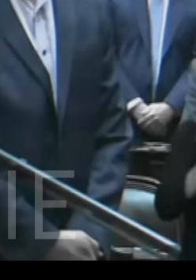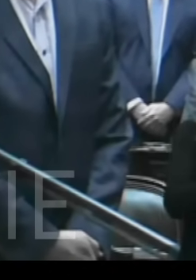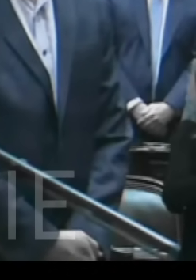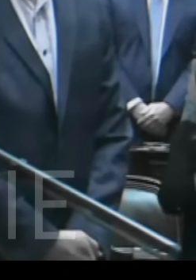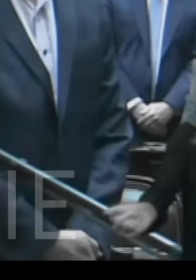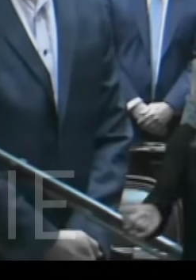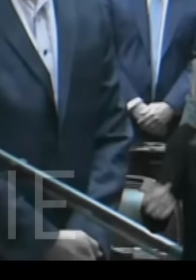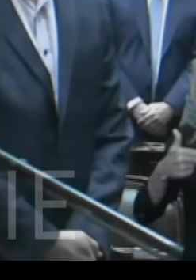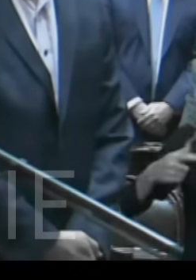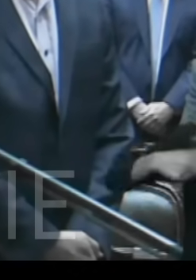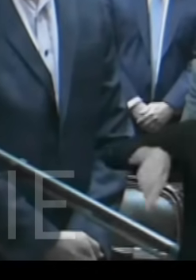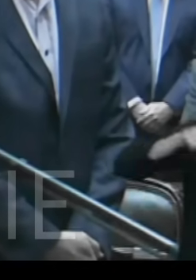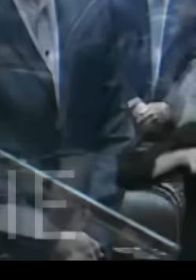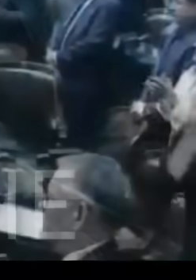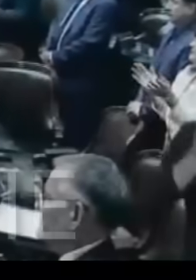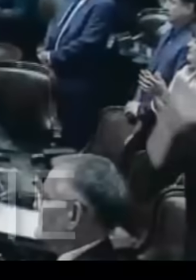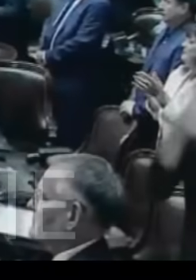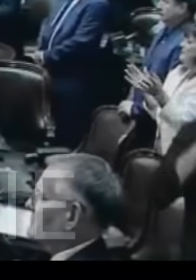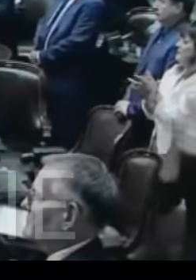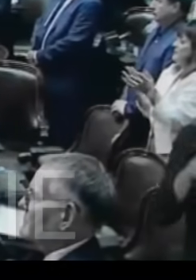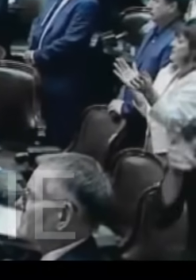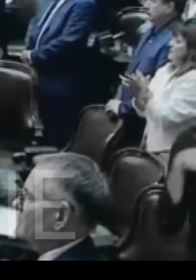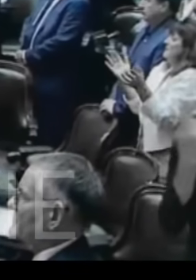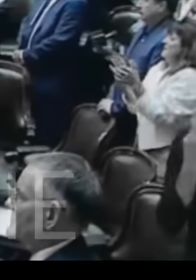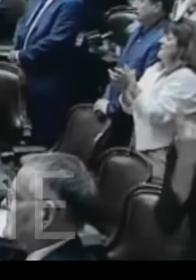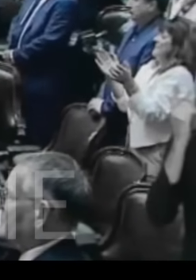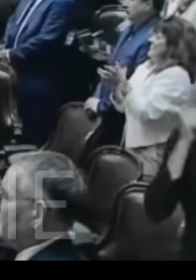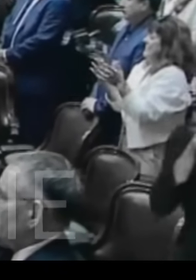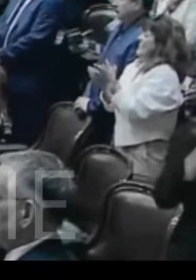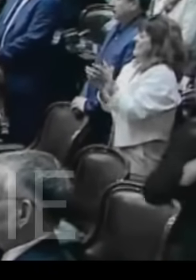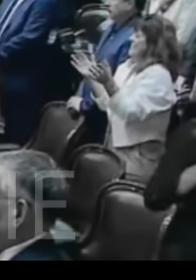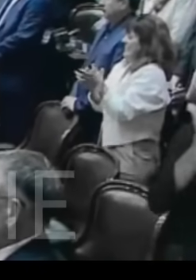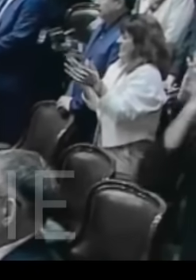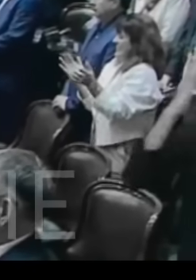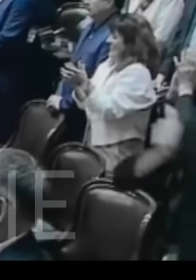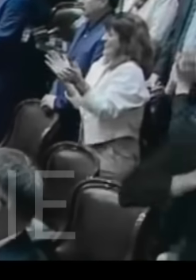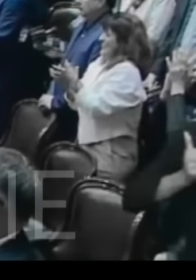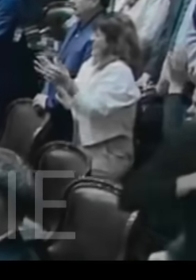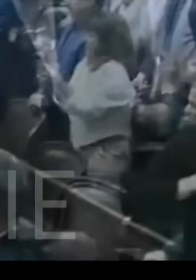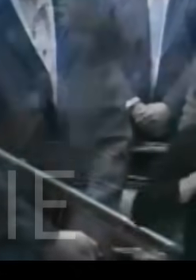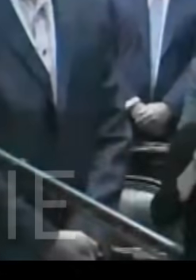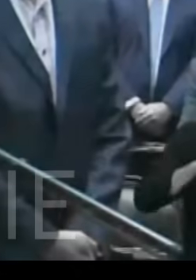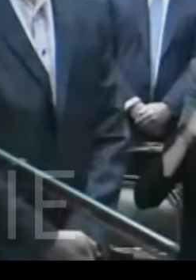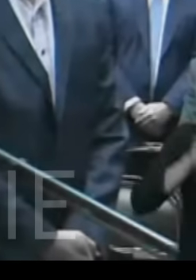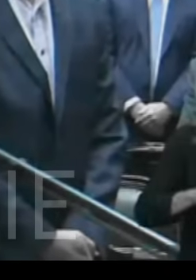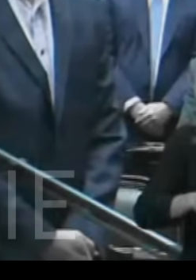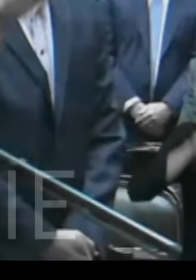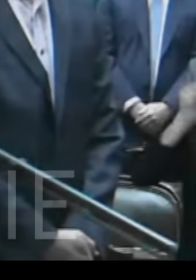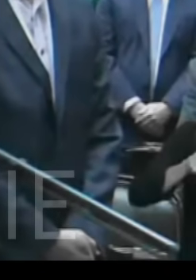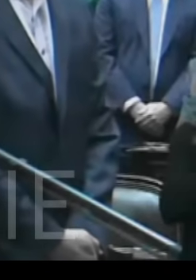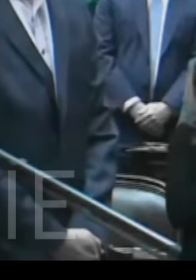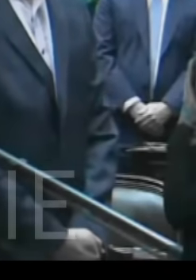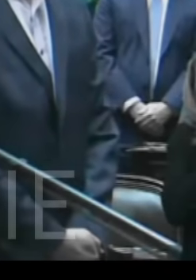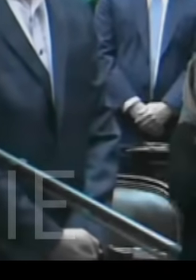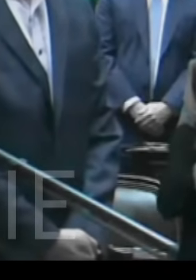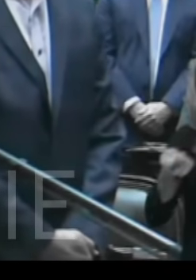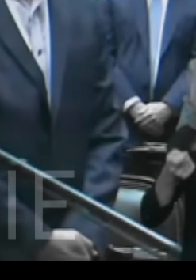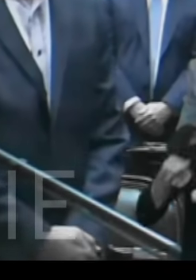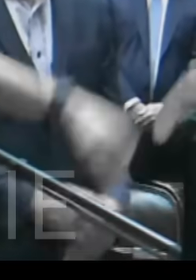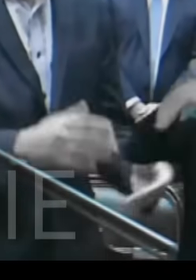desaparecidos, presentes, dictadura, genocidas y fascistas, nunca más,